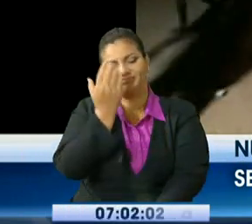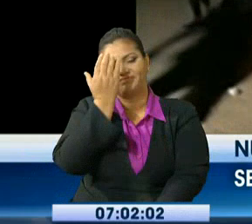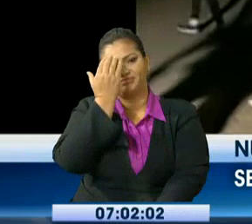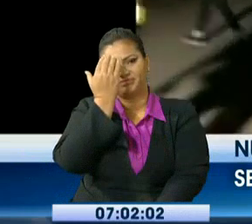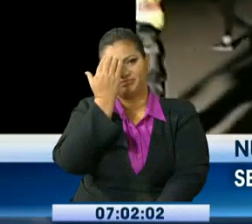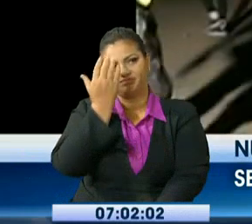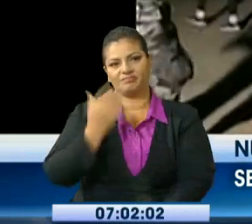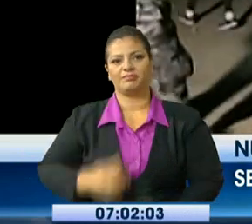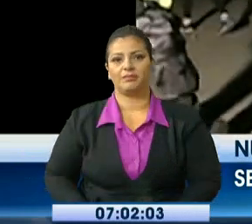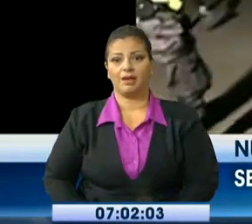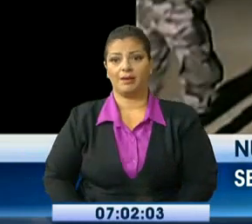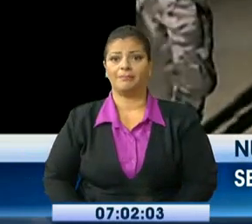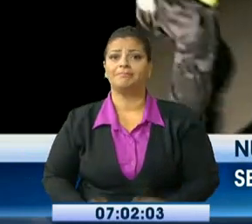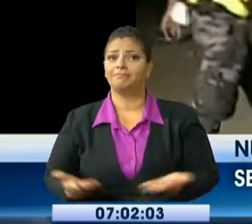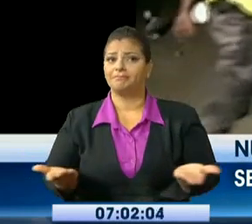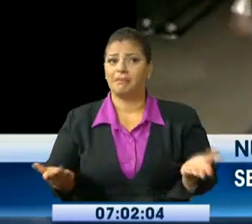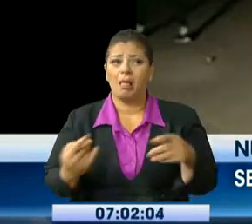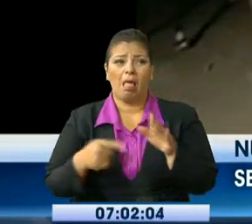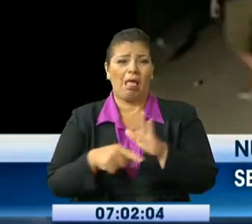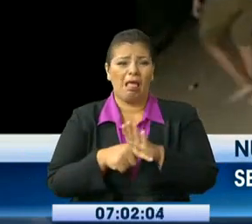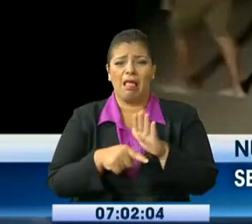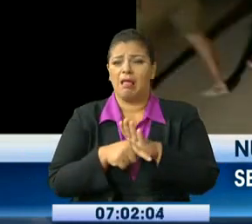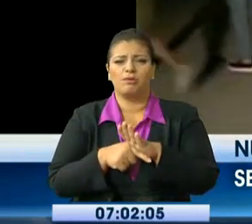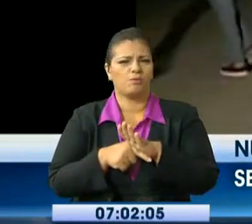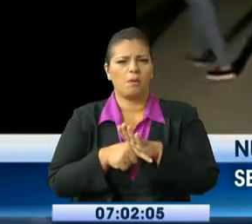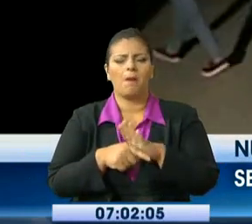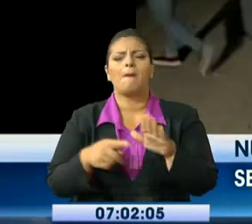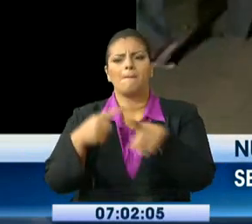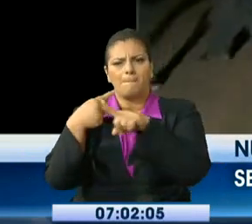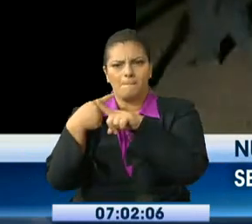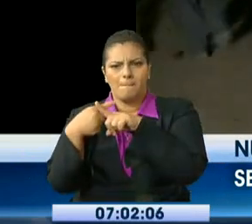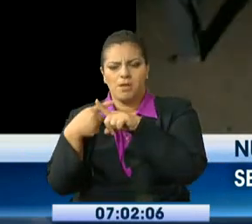reacción, solidaridad del pueblo ecuatoriano.